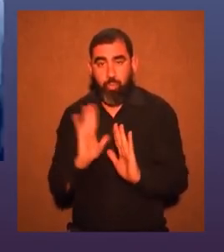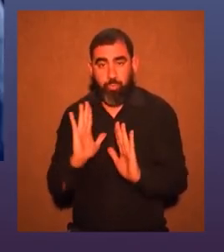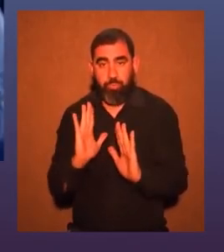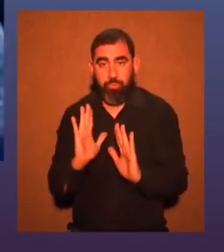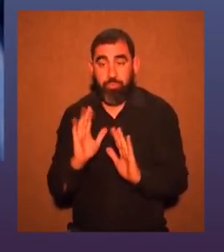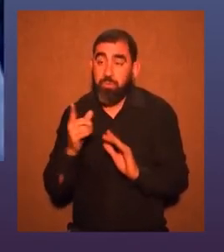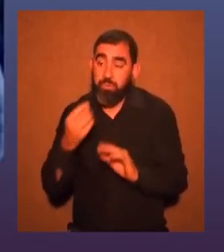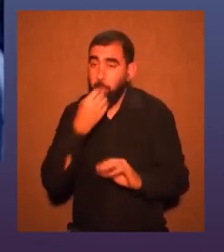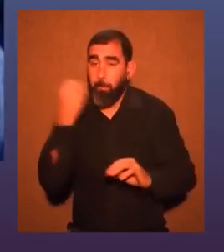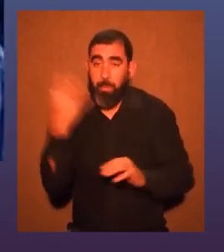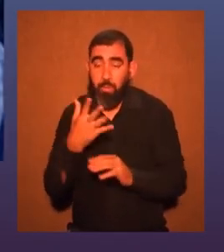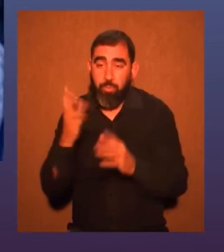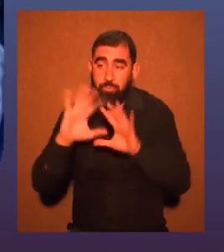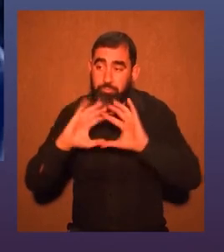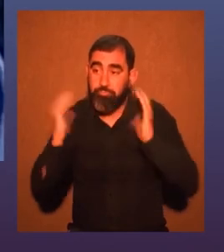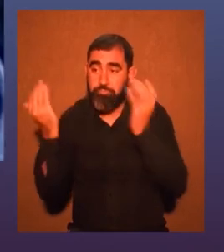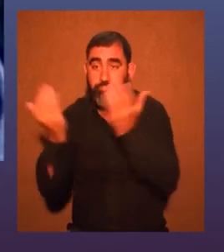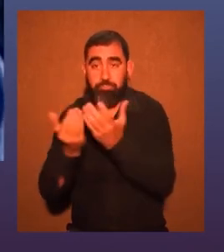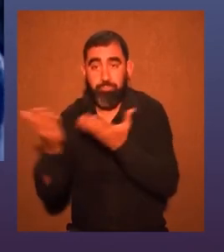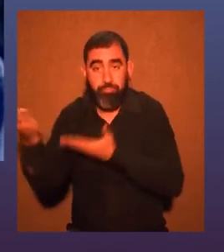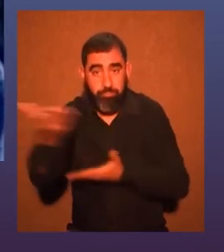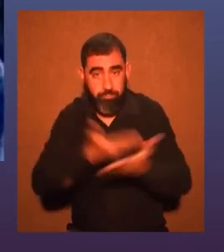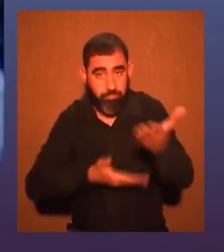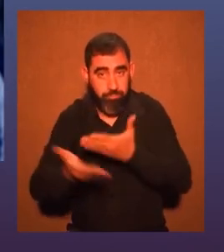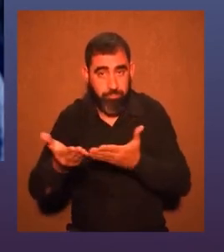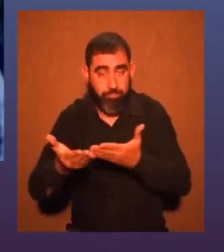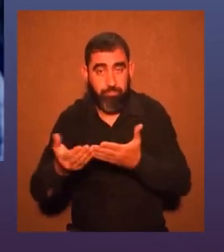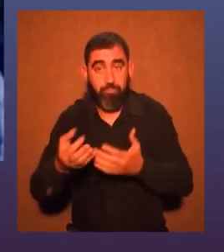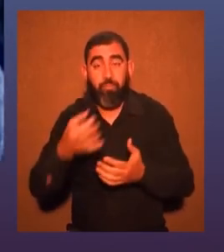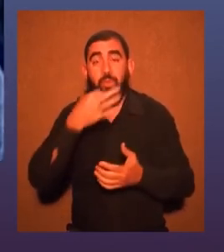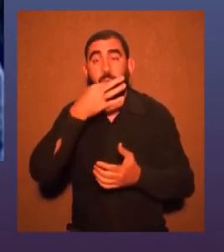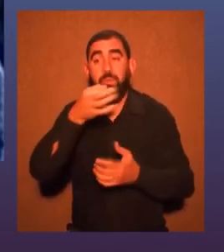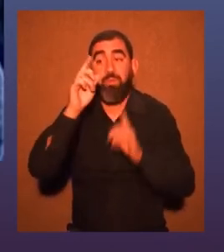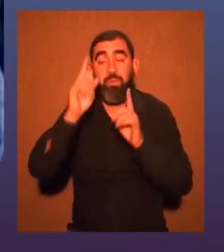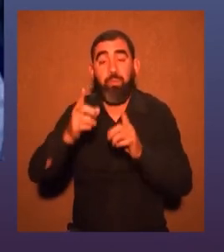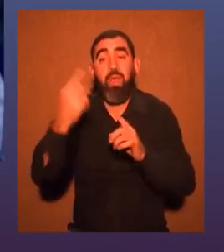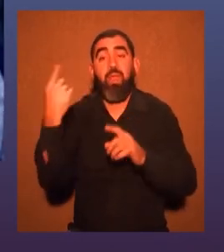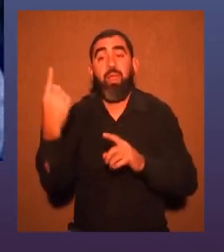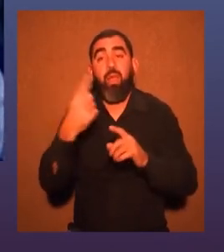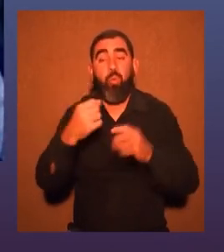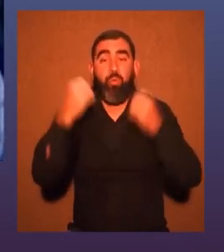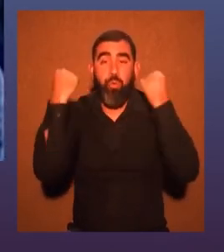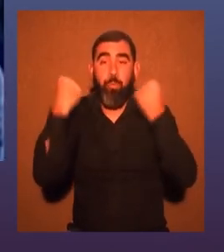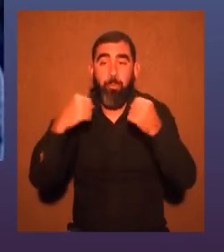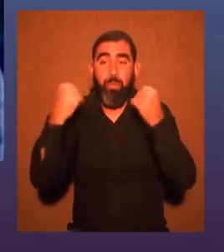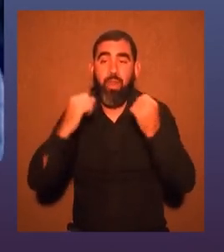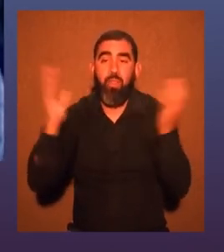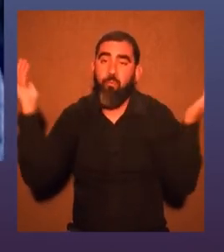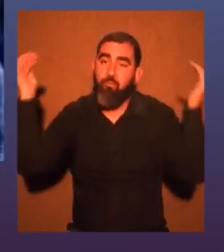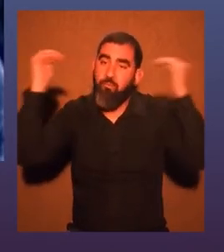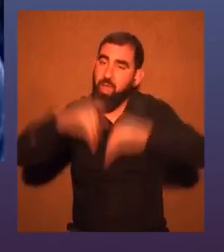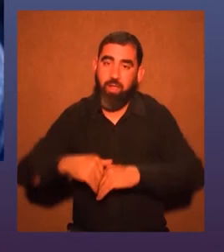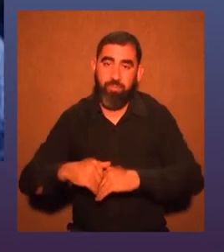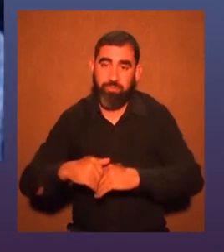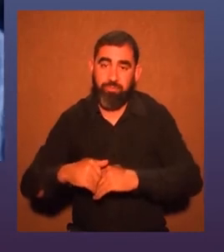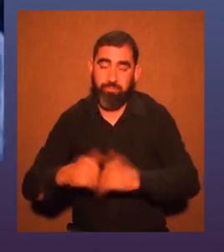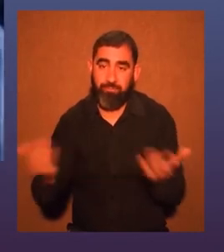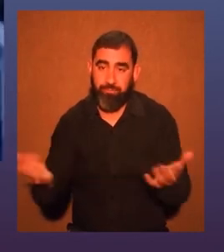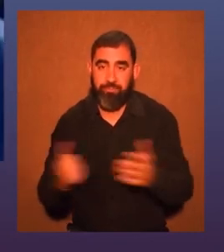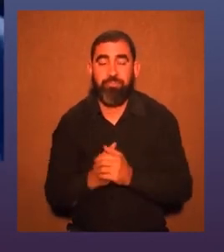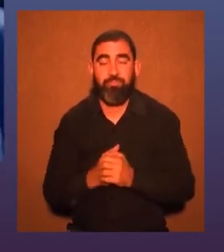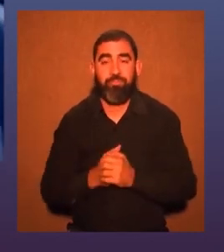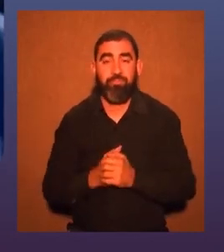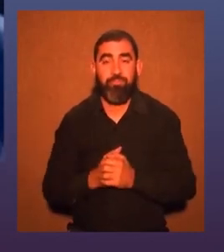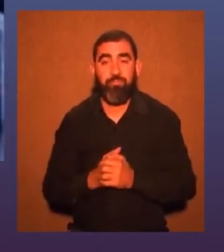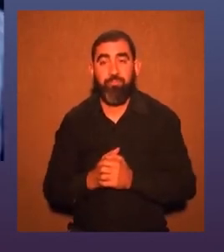Eso lo vuelve magia. Y como dice el maestro Lebón, ¿no? Cada ensayo es un fracaso rotundo. Bueno, pero